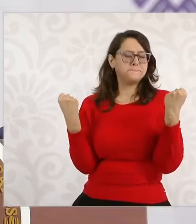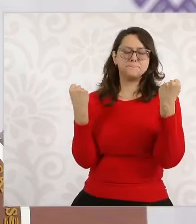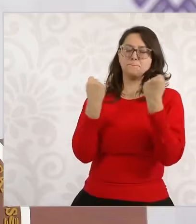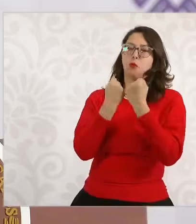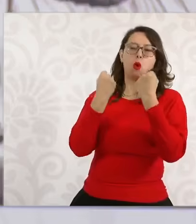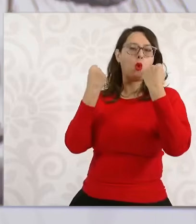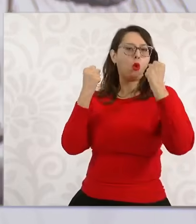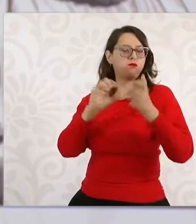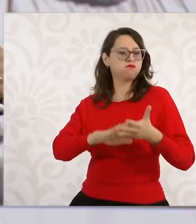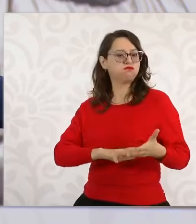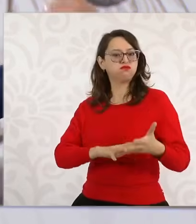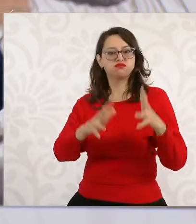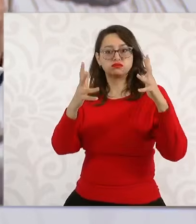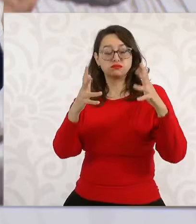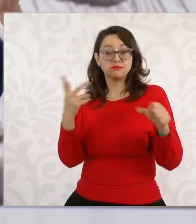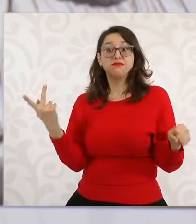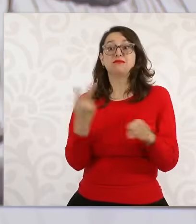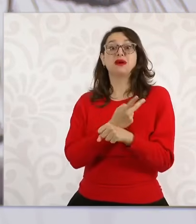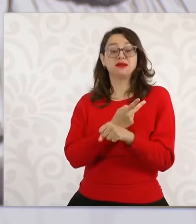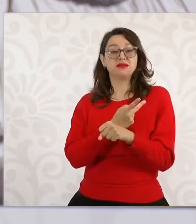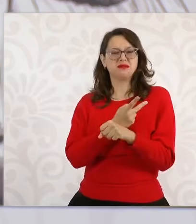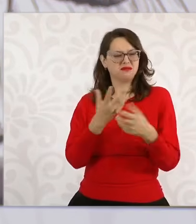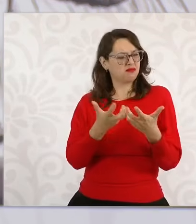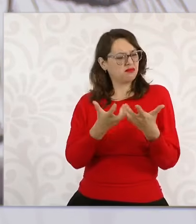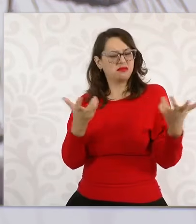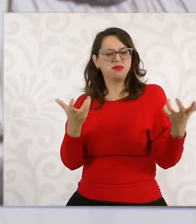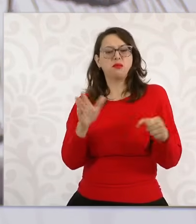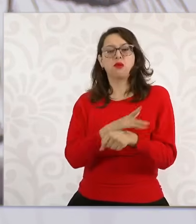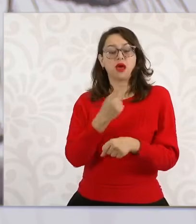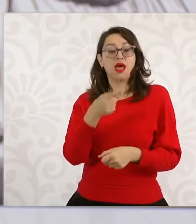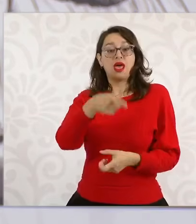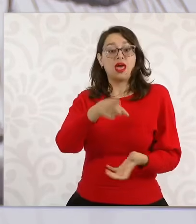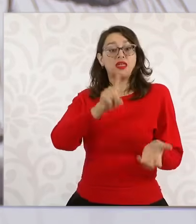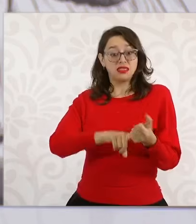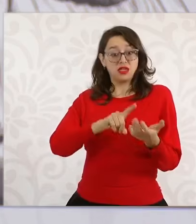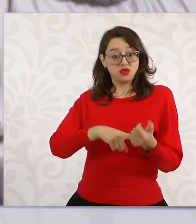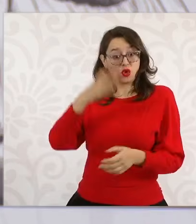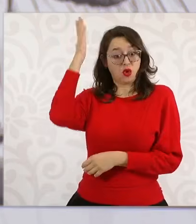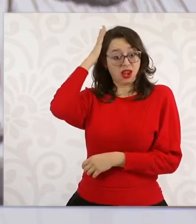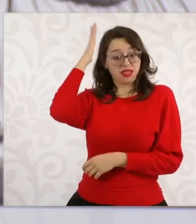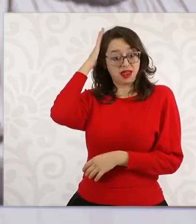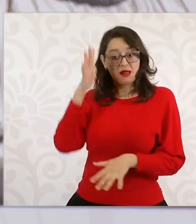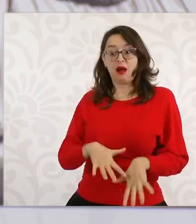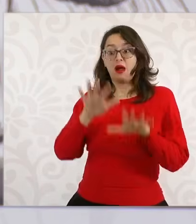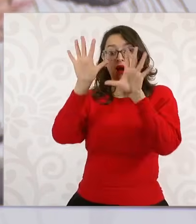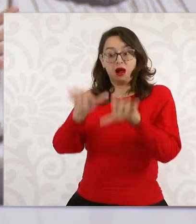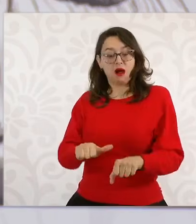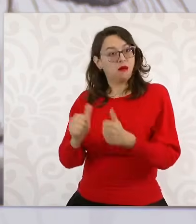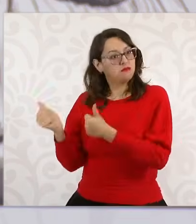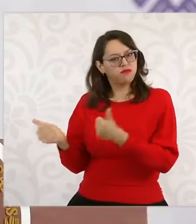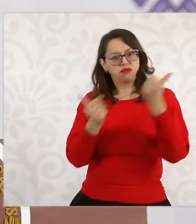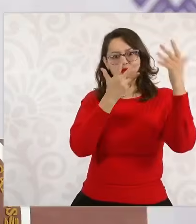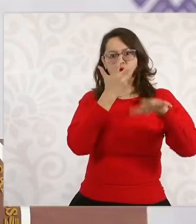uno de los jefes de este grupo a Estados Unidos, cosa que nunca quedó